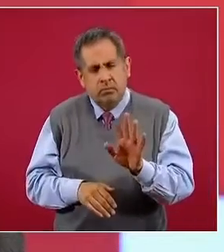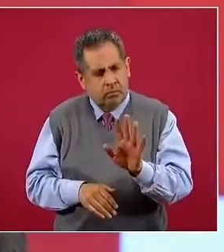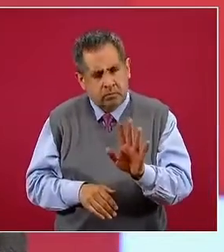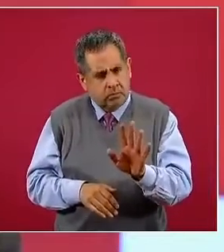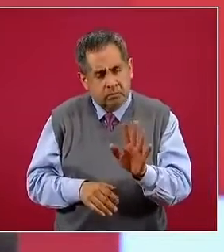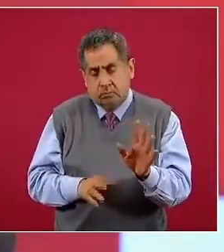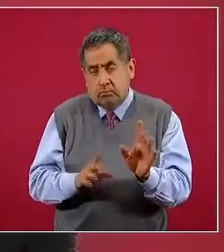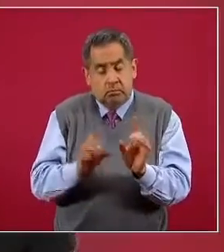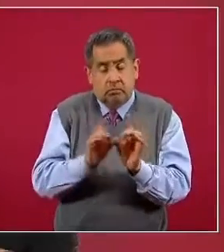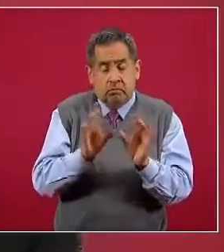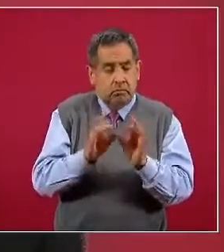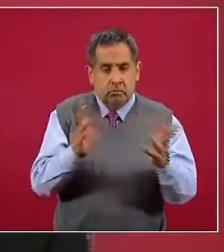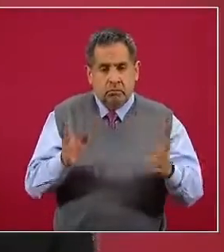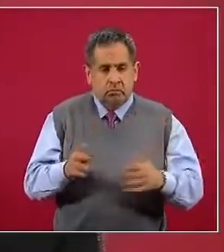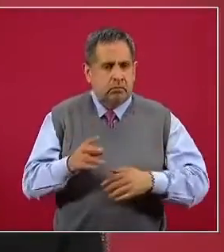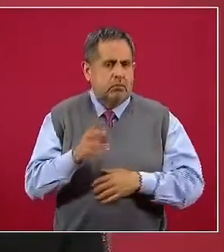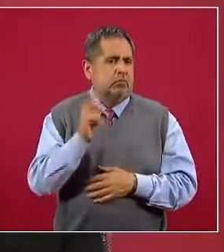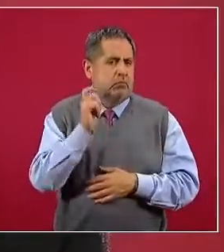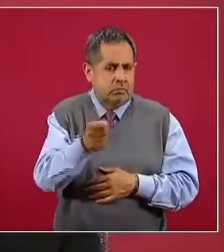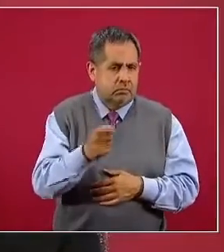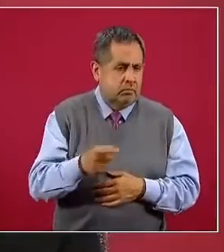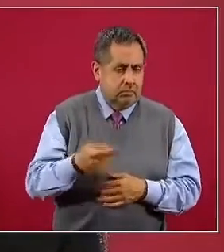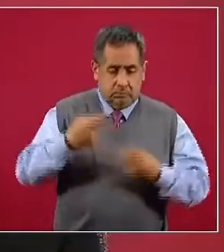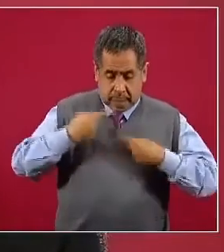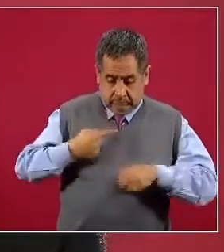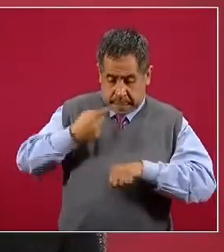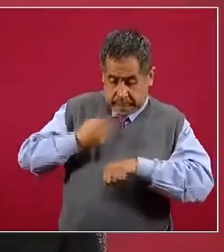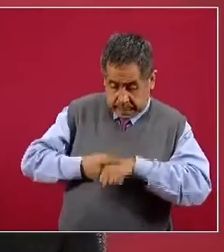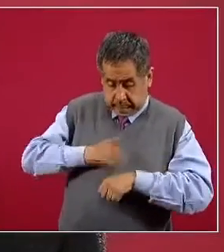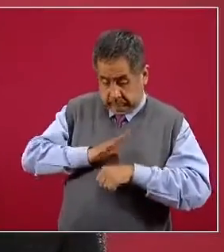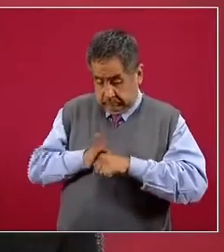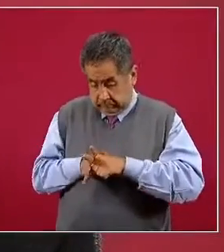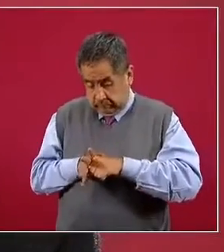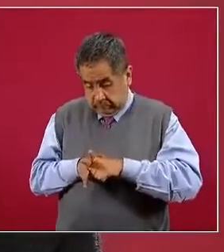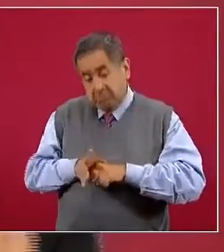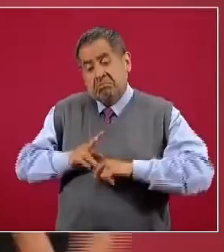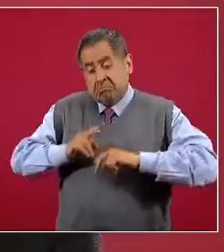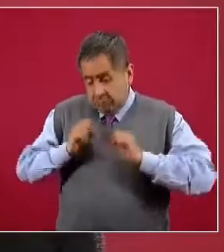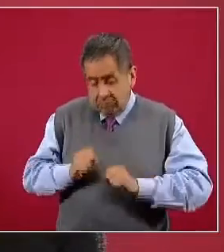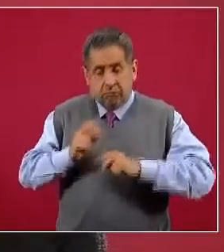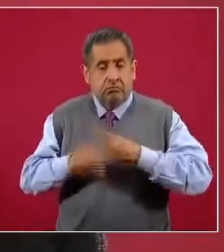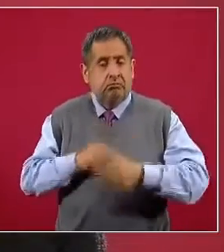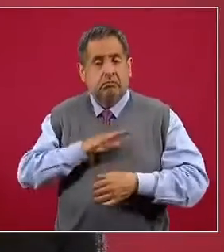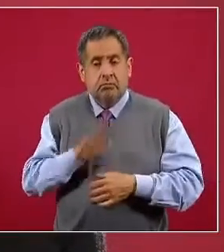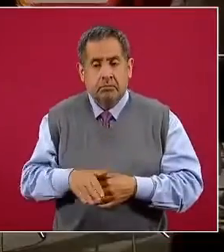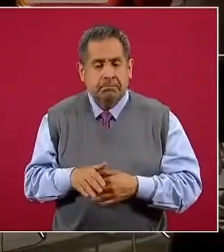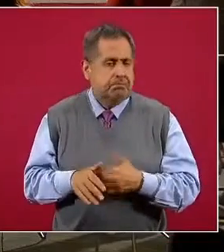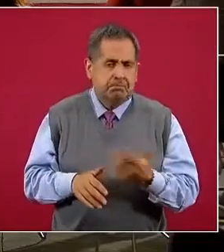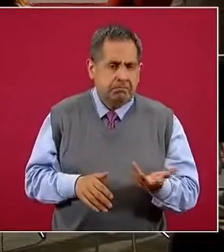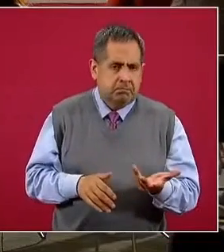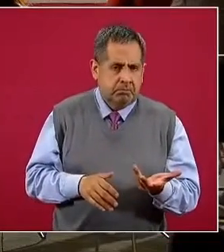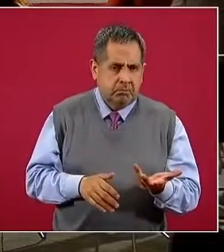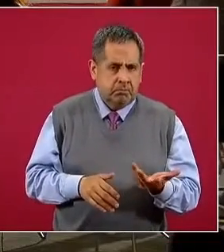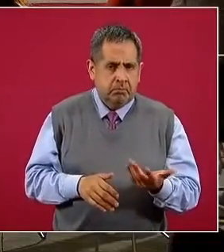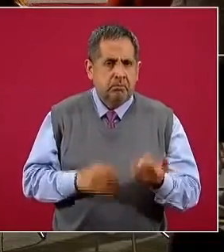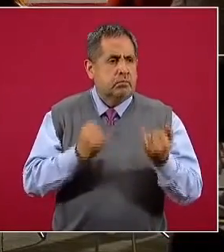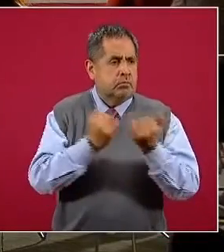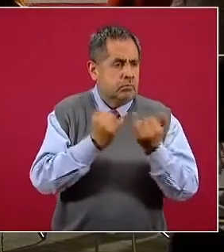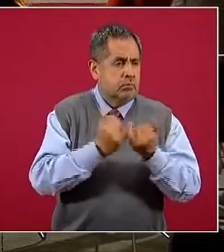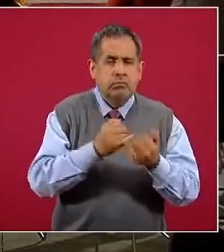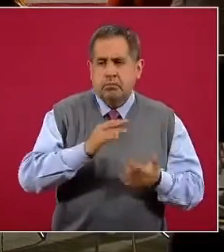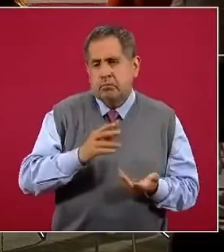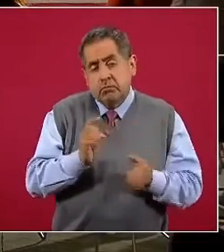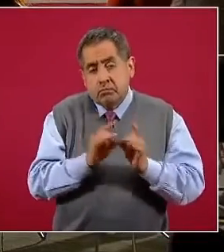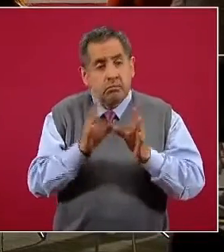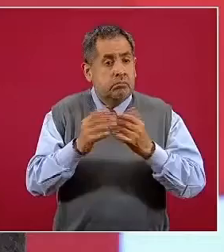COVID-19. Tampoco necesariamente quiere decir que hay un riesgo mayor de contagiarse de lo que habría en otras